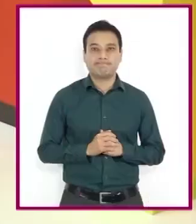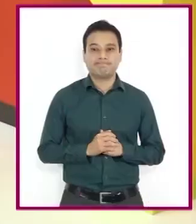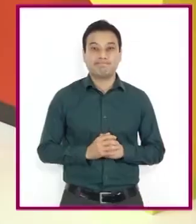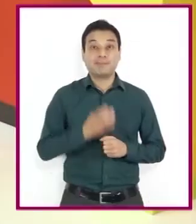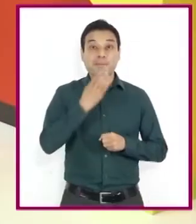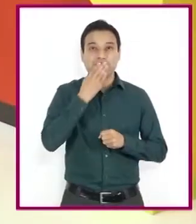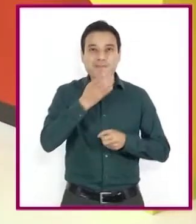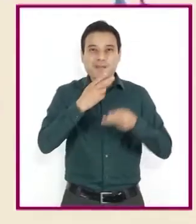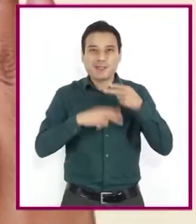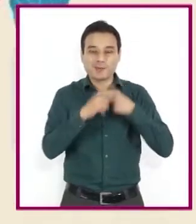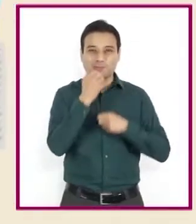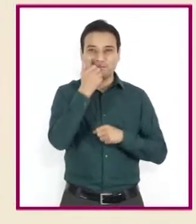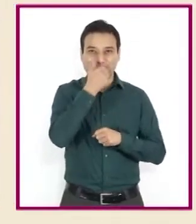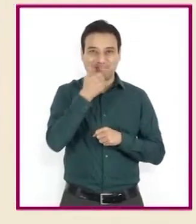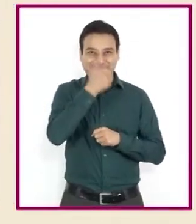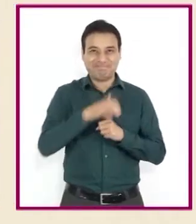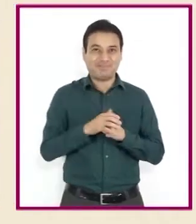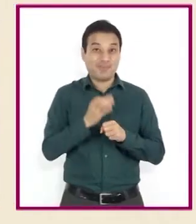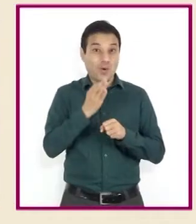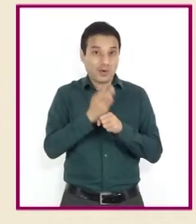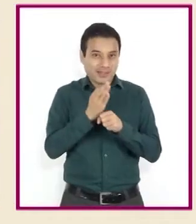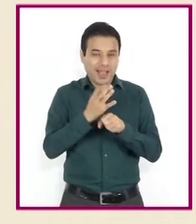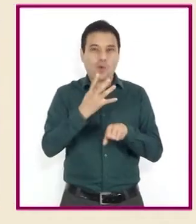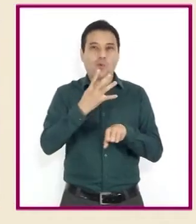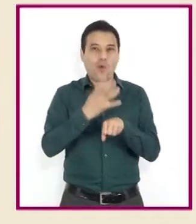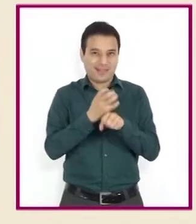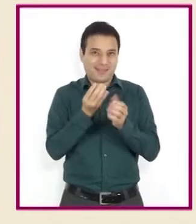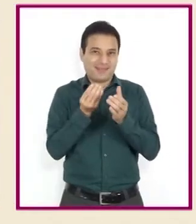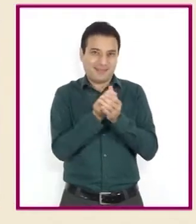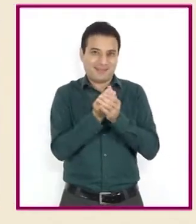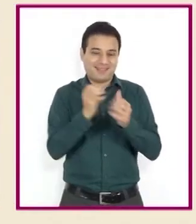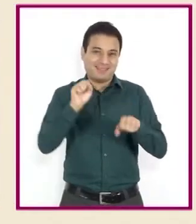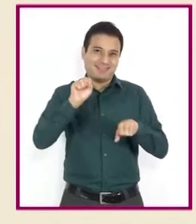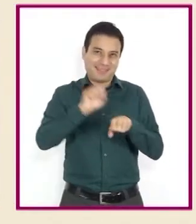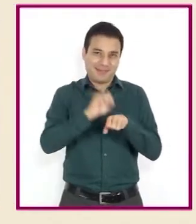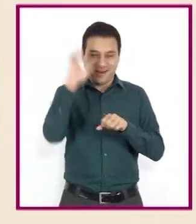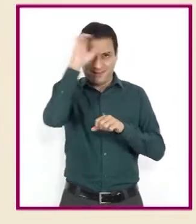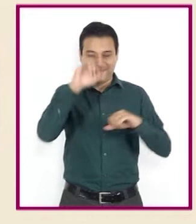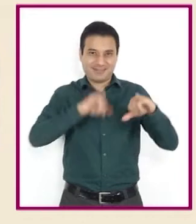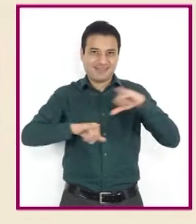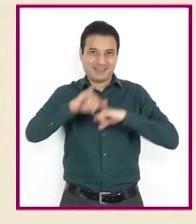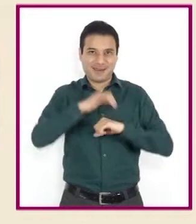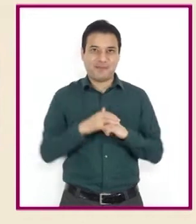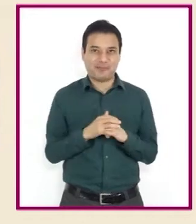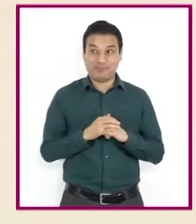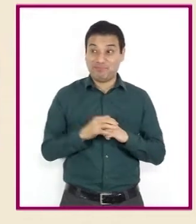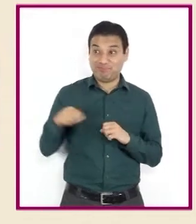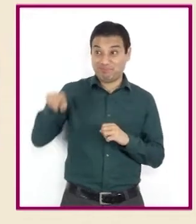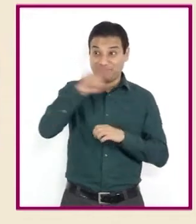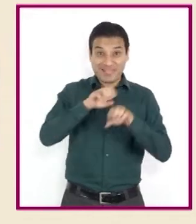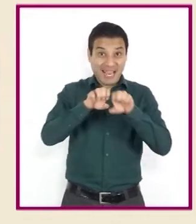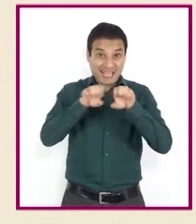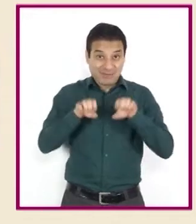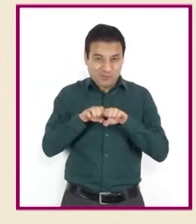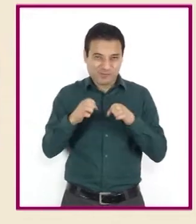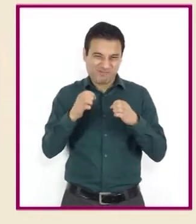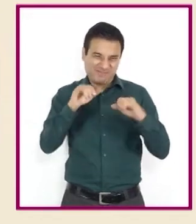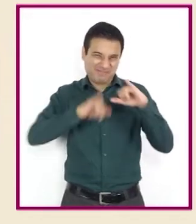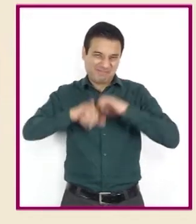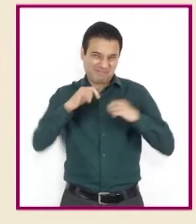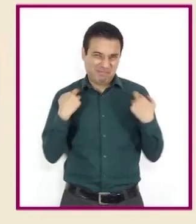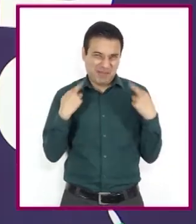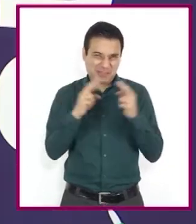Bienvenidas y bienvenidos estudiantes a la cuarta sesión de la Semana de la Ciencia. A nombre de todo el equipo de la asignatura de Ciencias